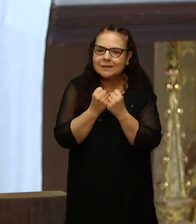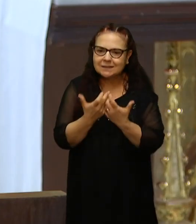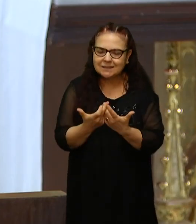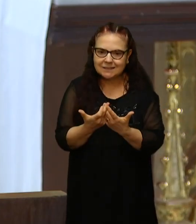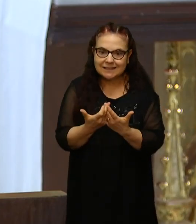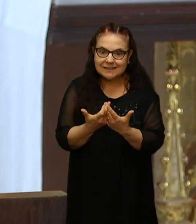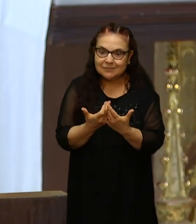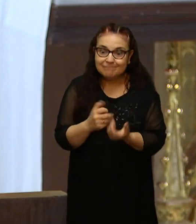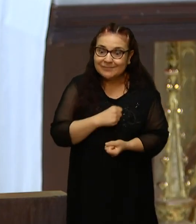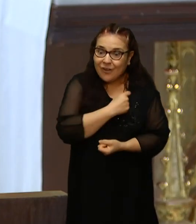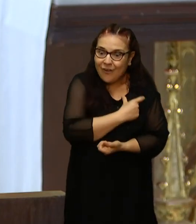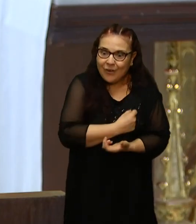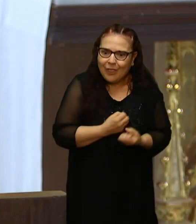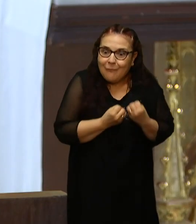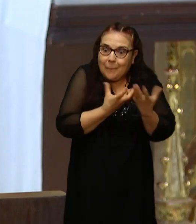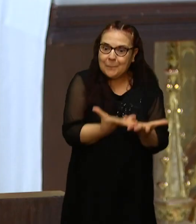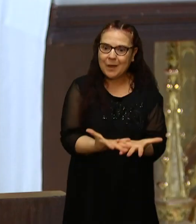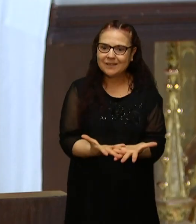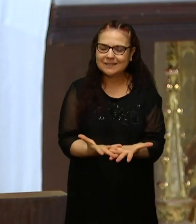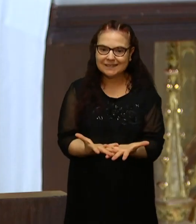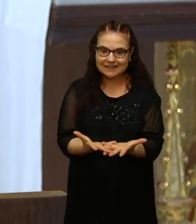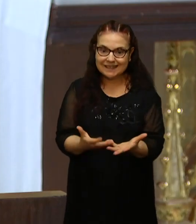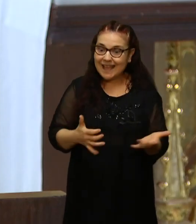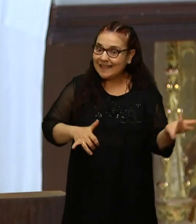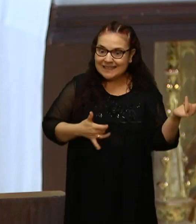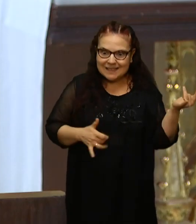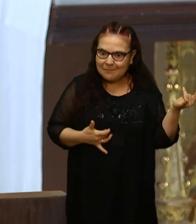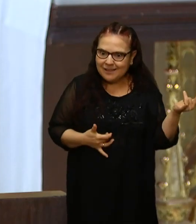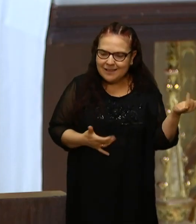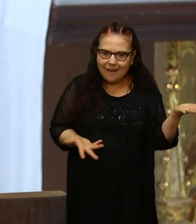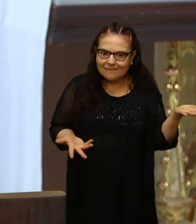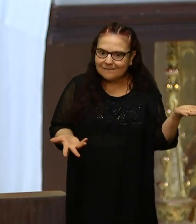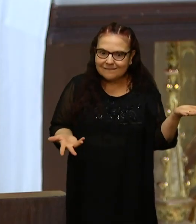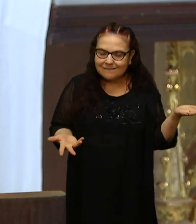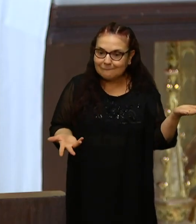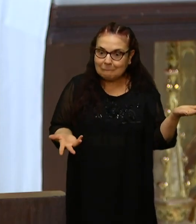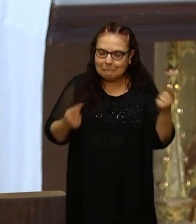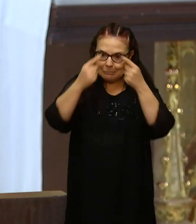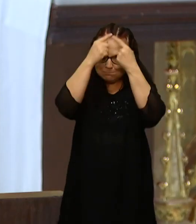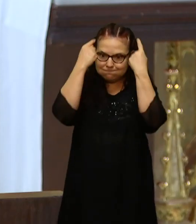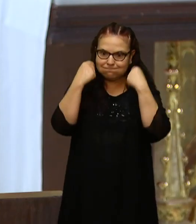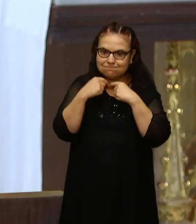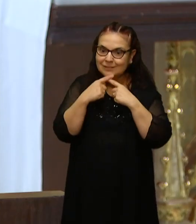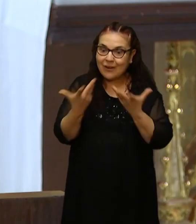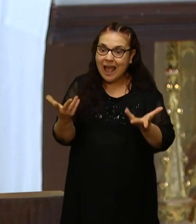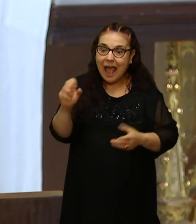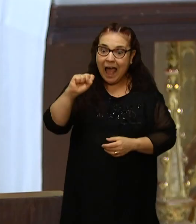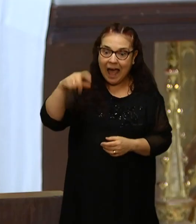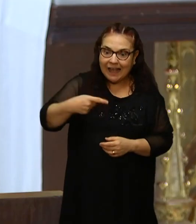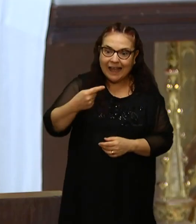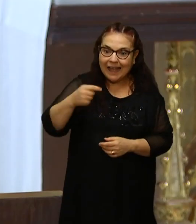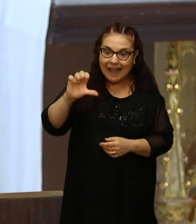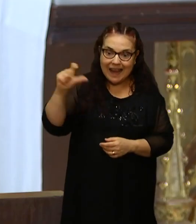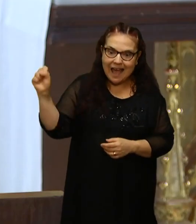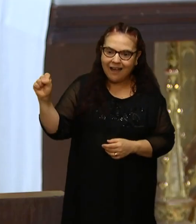de todo corazón. En Sevilla no se puede hablar de Sor Ángela de la Cruz